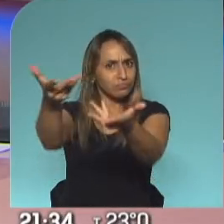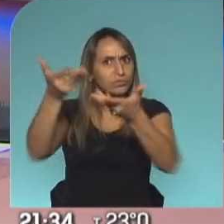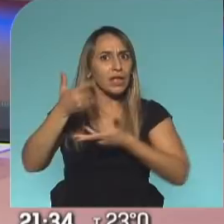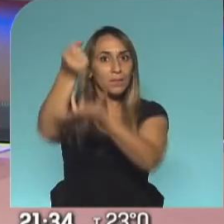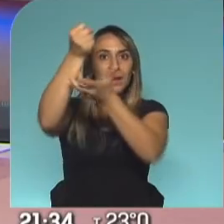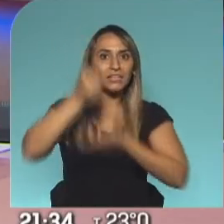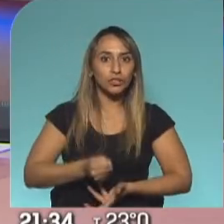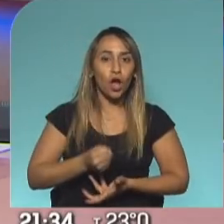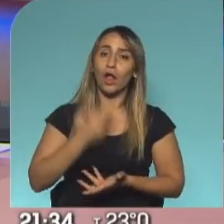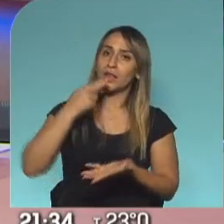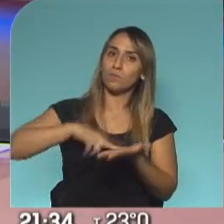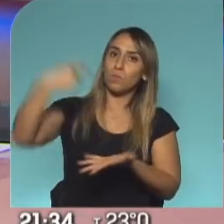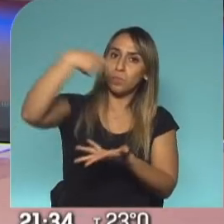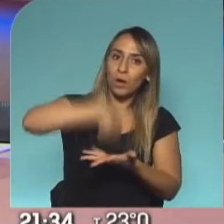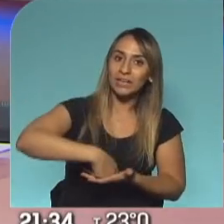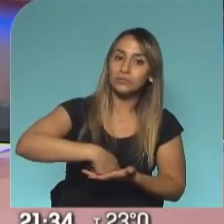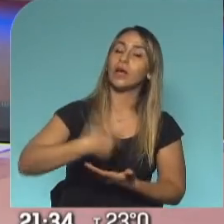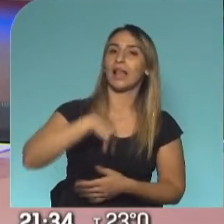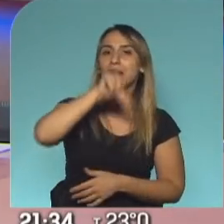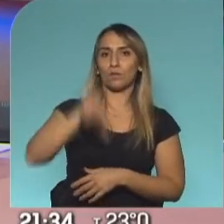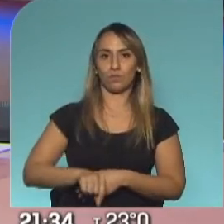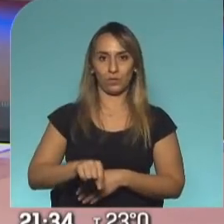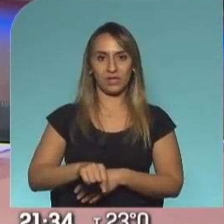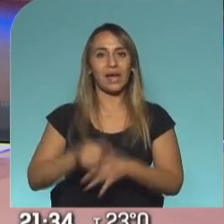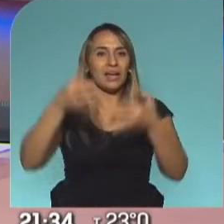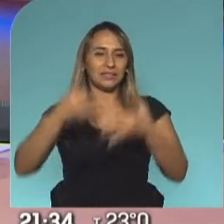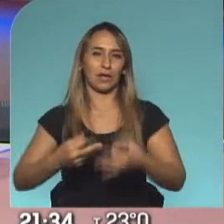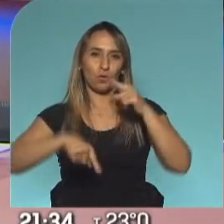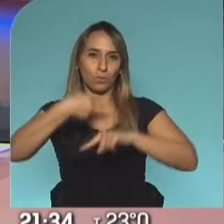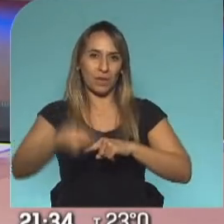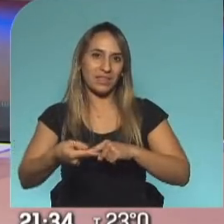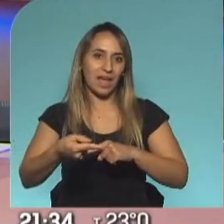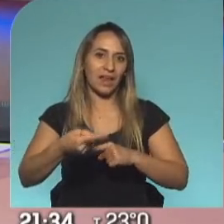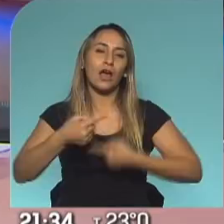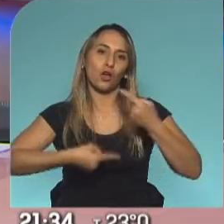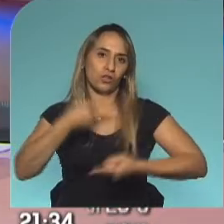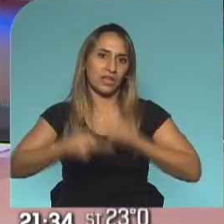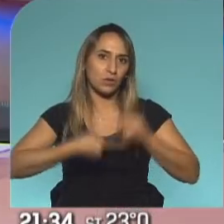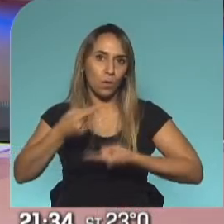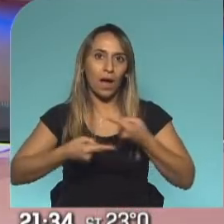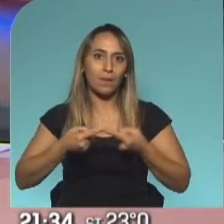pagar impuestos en la República Argentina. Seguramente mañana vamos a poder repasar